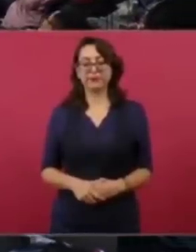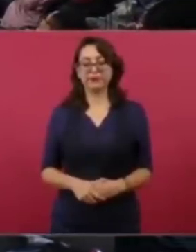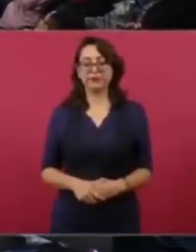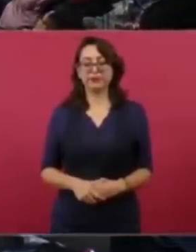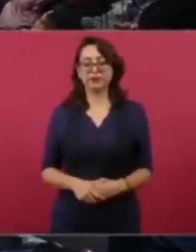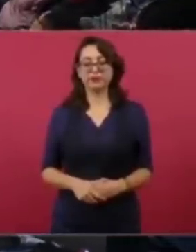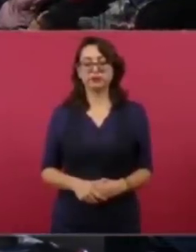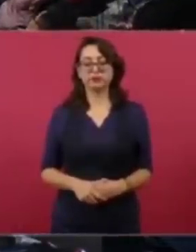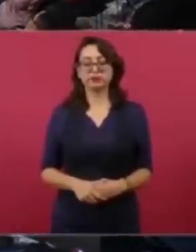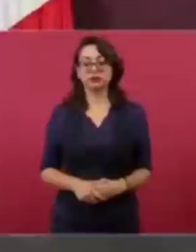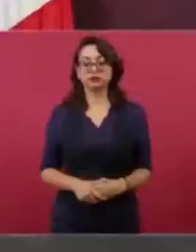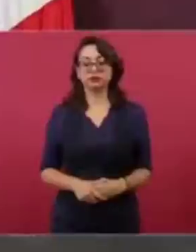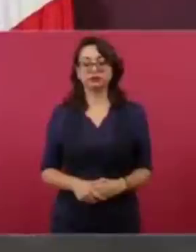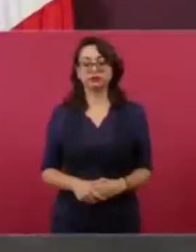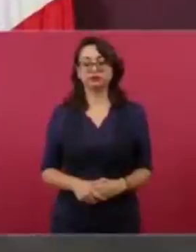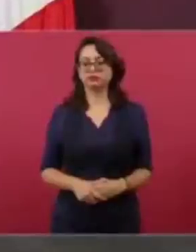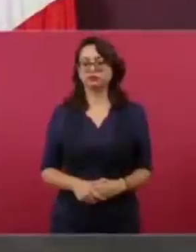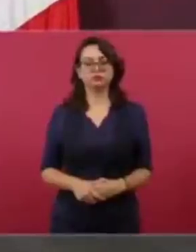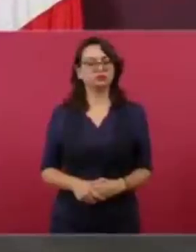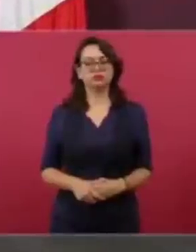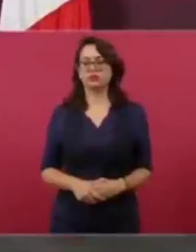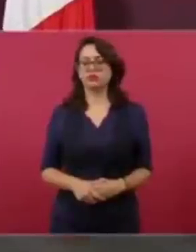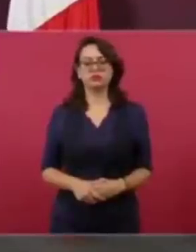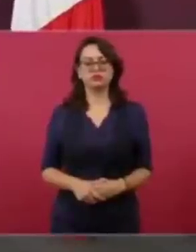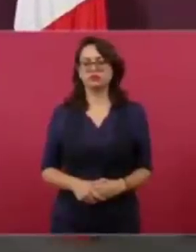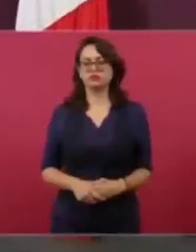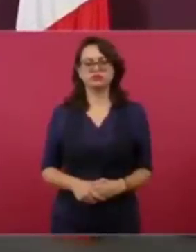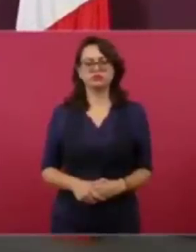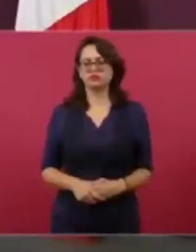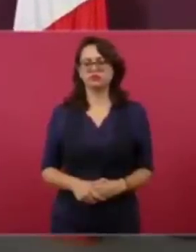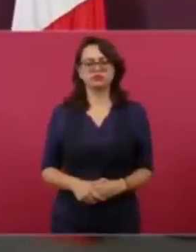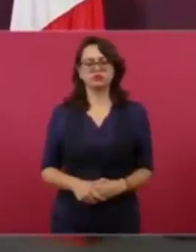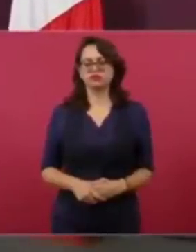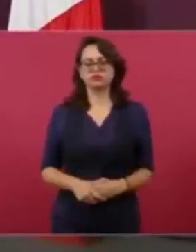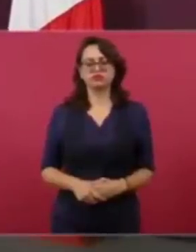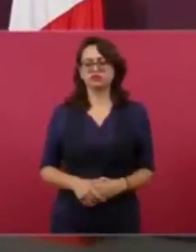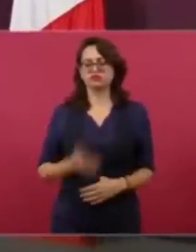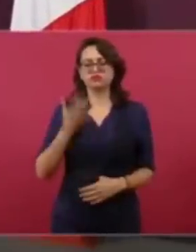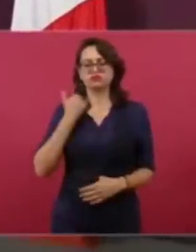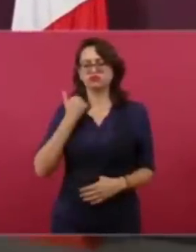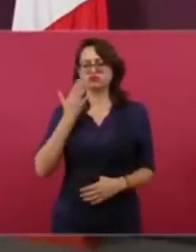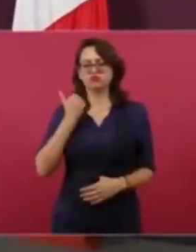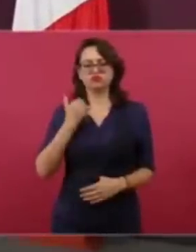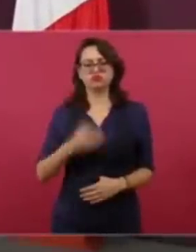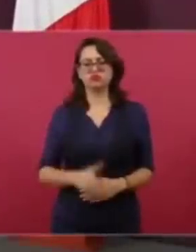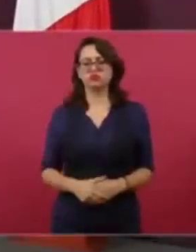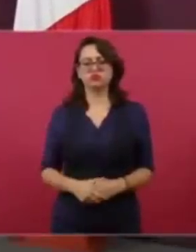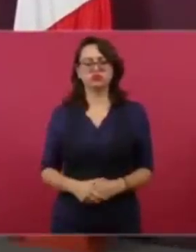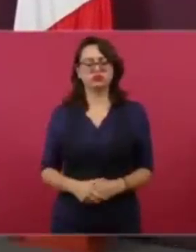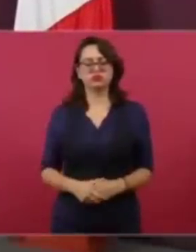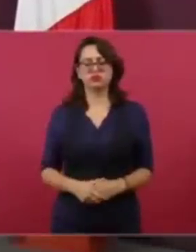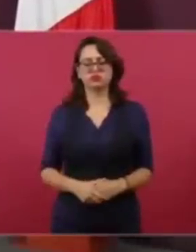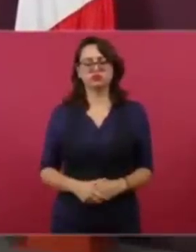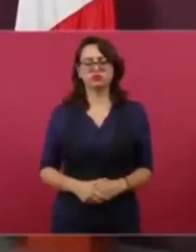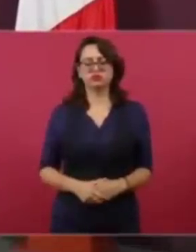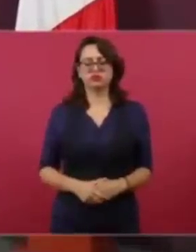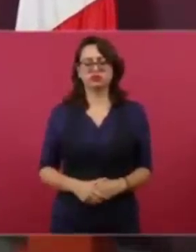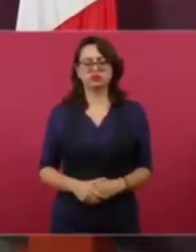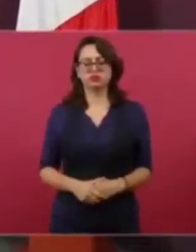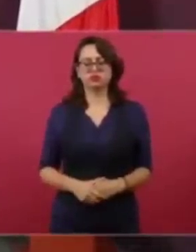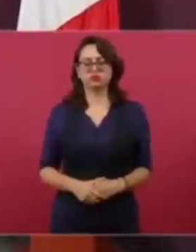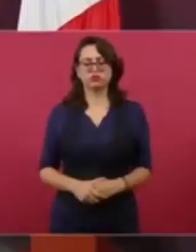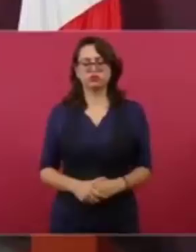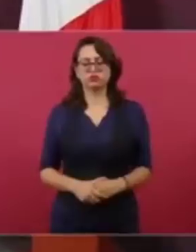No, no, no hay, no creo que haya facultades para eso. Porque el proceso electoral formalmente empieza